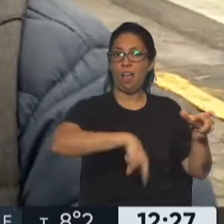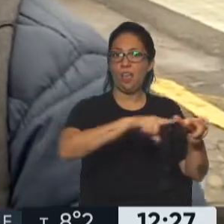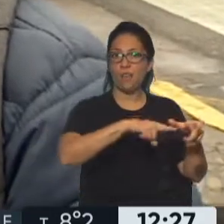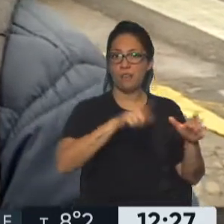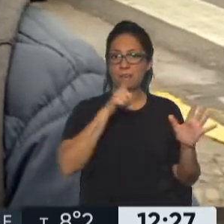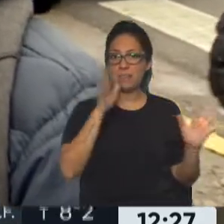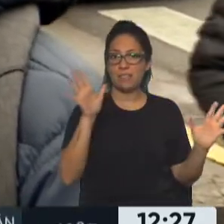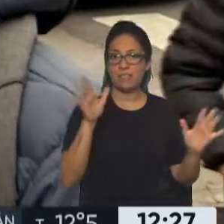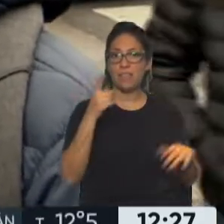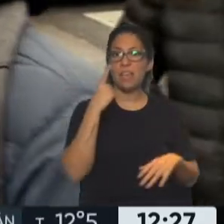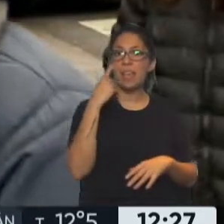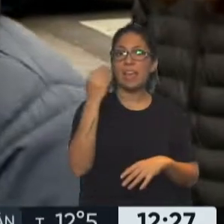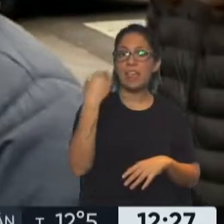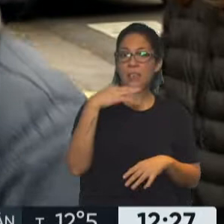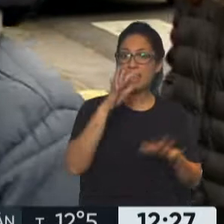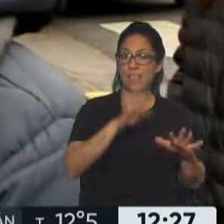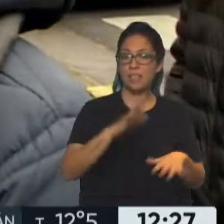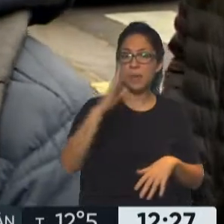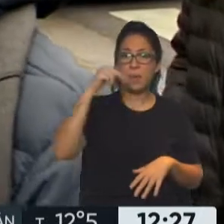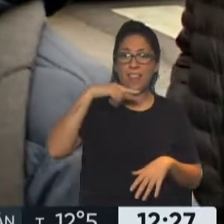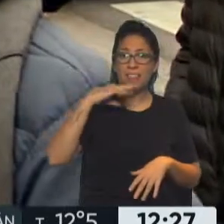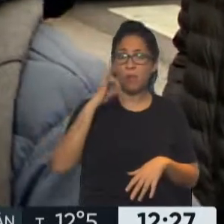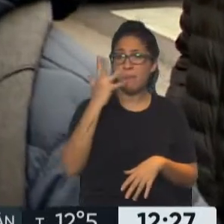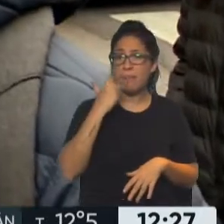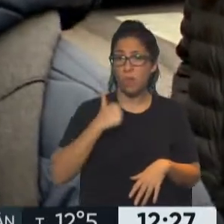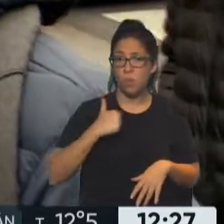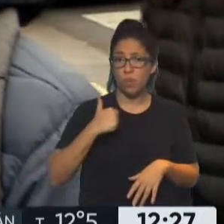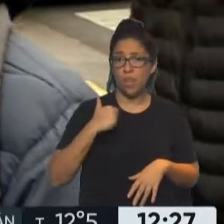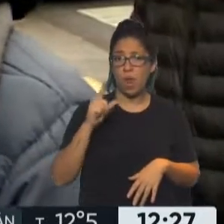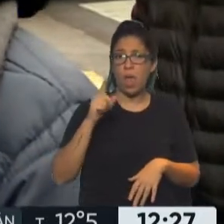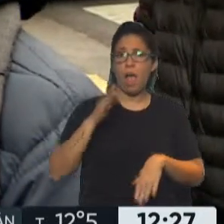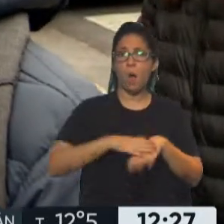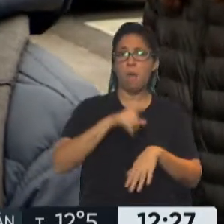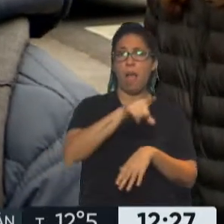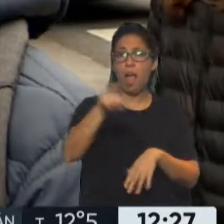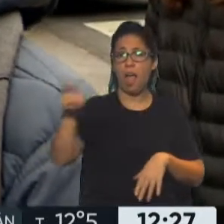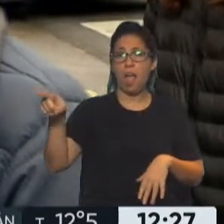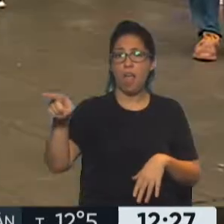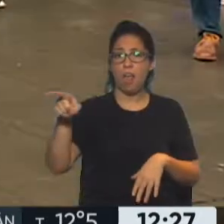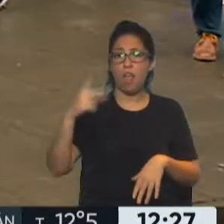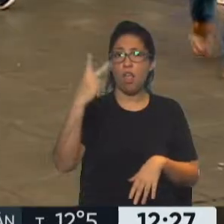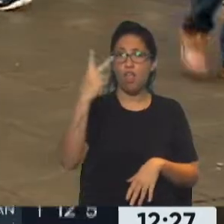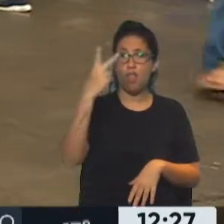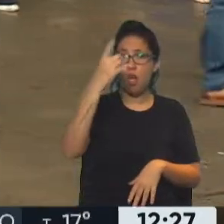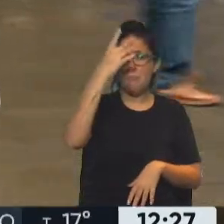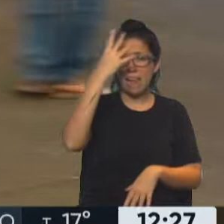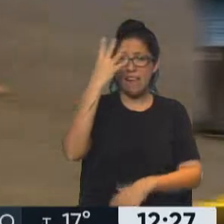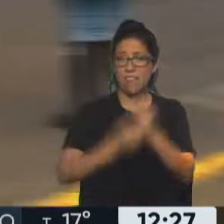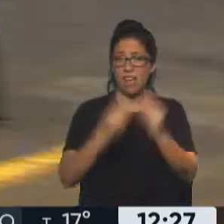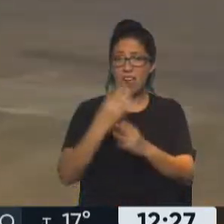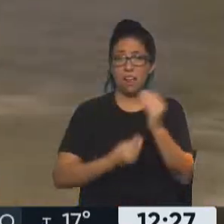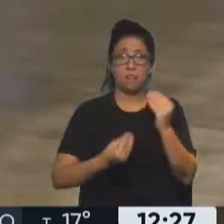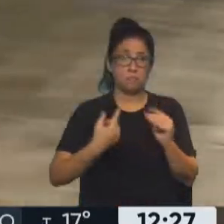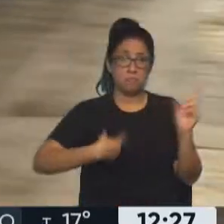se tiene que quedarse ídolo. A mí Benedetto me gusta. No lo culpo por los goles que. Por los dos penales que erró. Los erró porque los